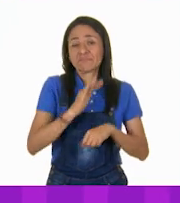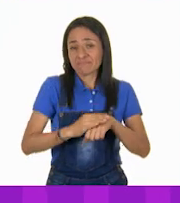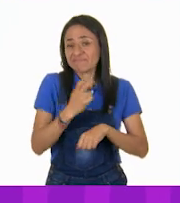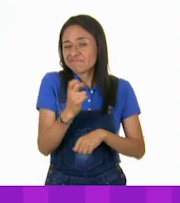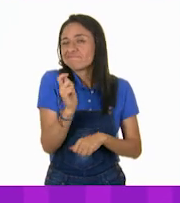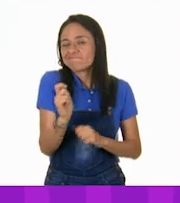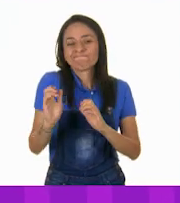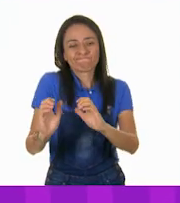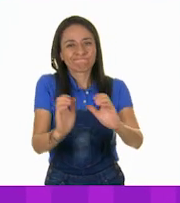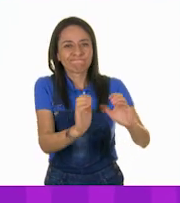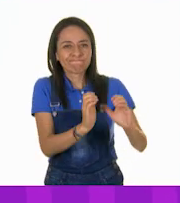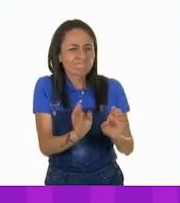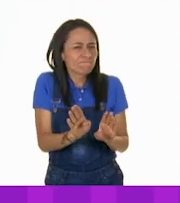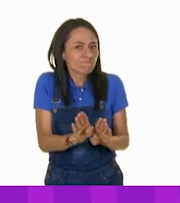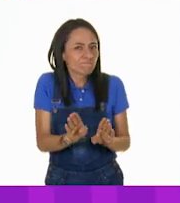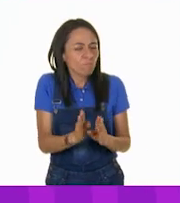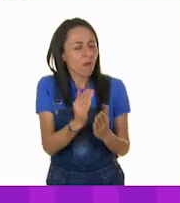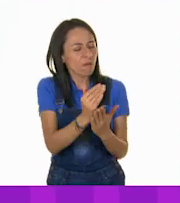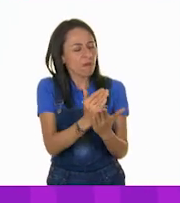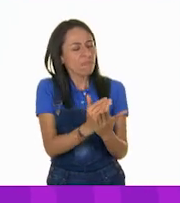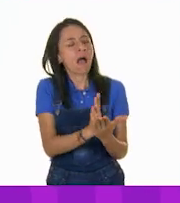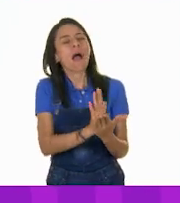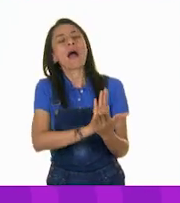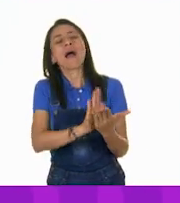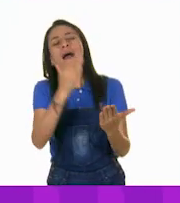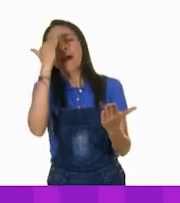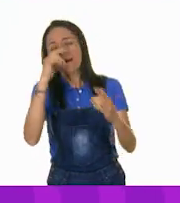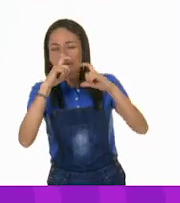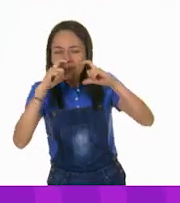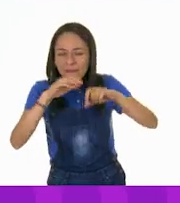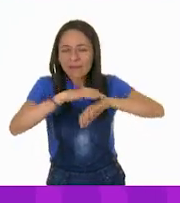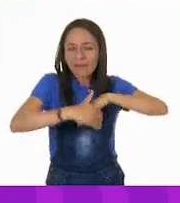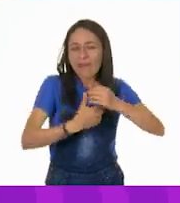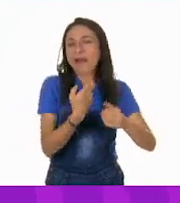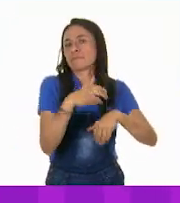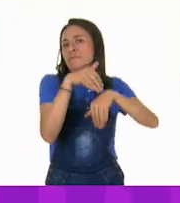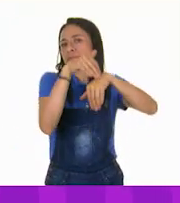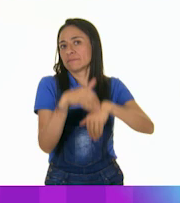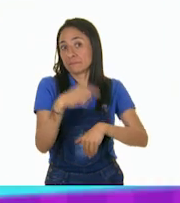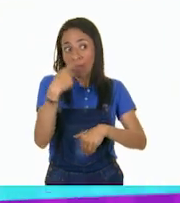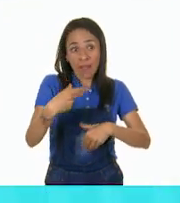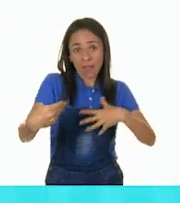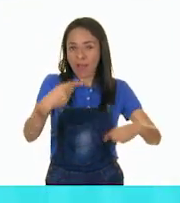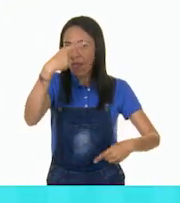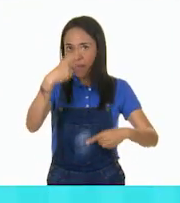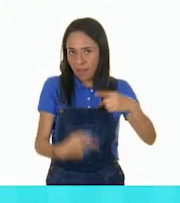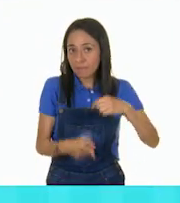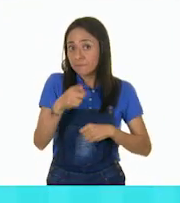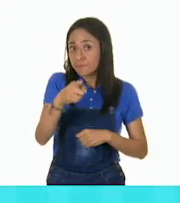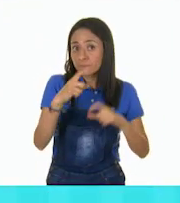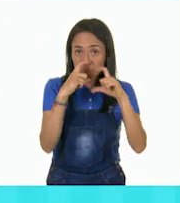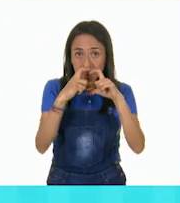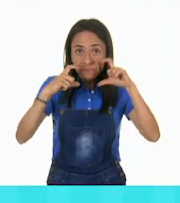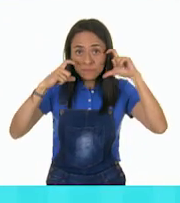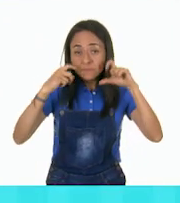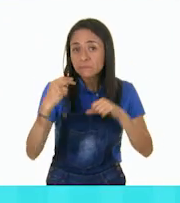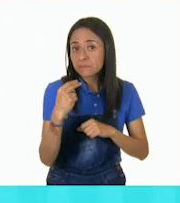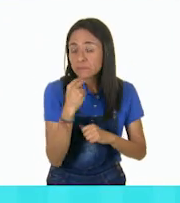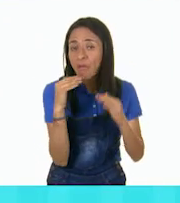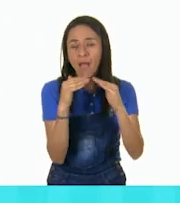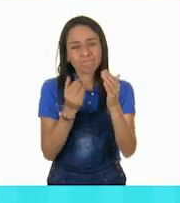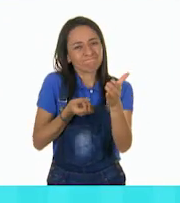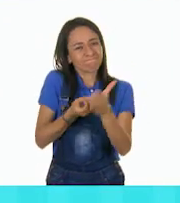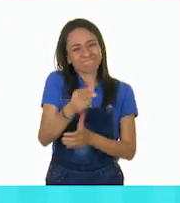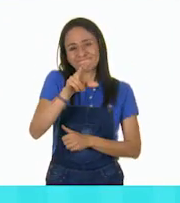no siguiendo las buenas prácticas que ya todos conocemos para evitar contagiarnos utilizar cubrebocas no salgas de casa